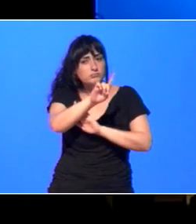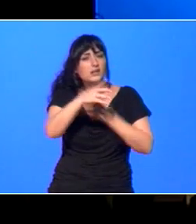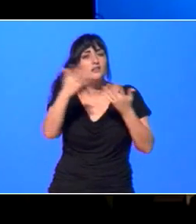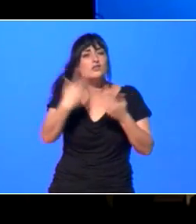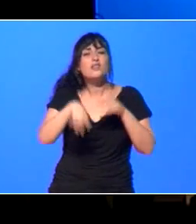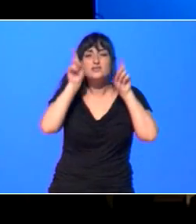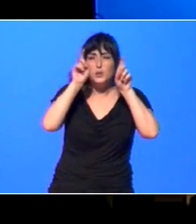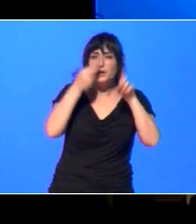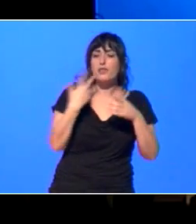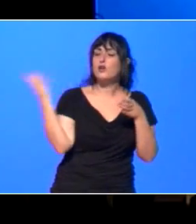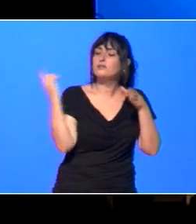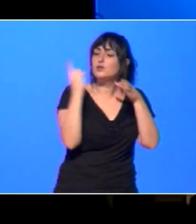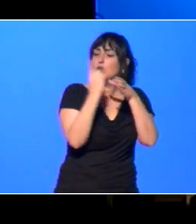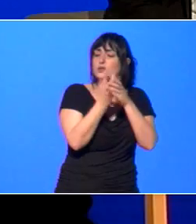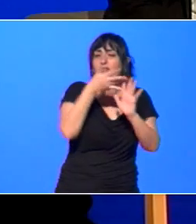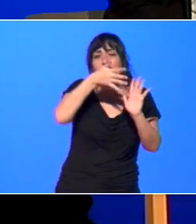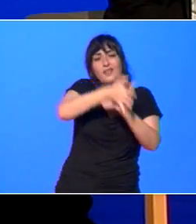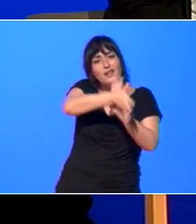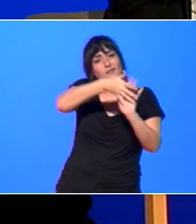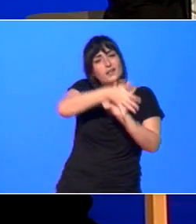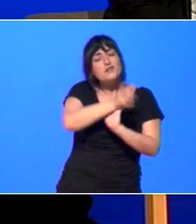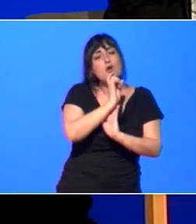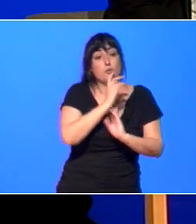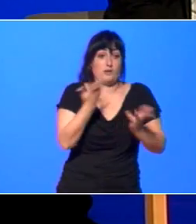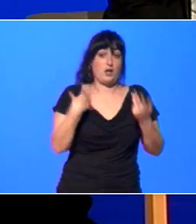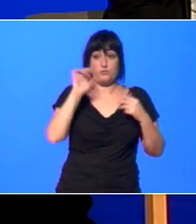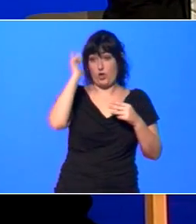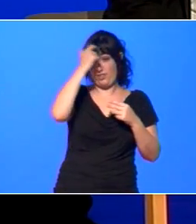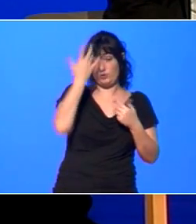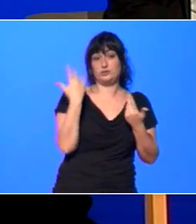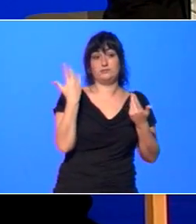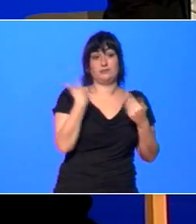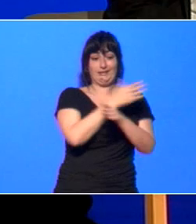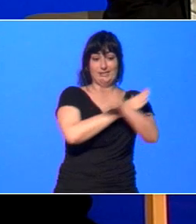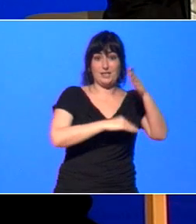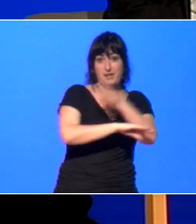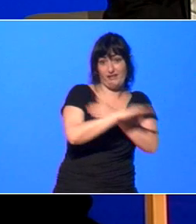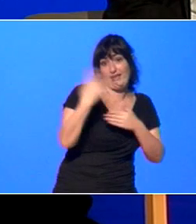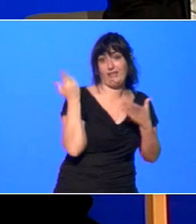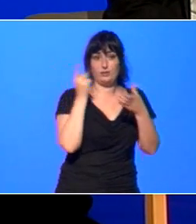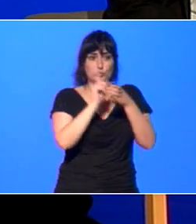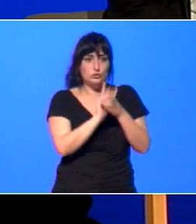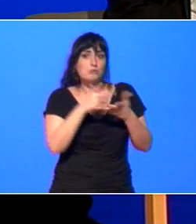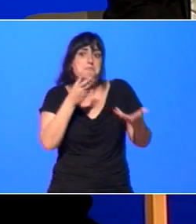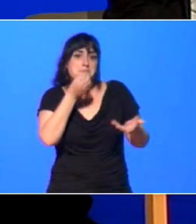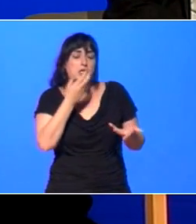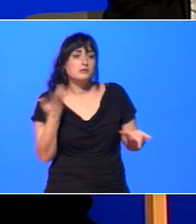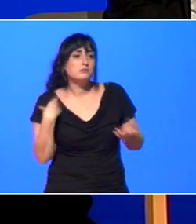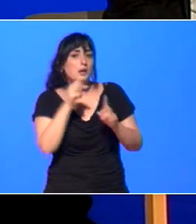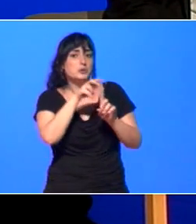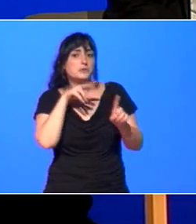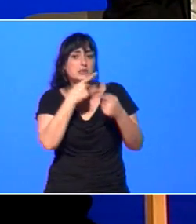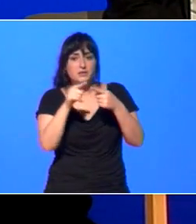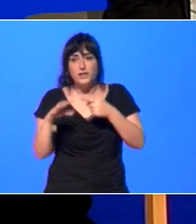educación inclusiva o términos como discapacidad y diversidad, que más o menos ya nos lo ha explicado Rafael, pero bueno, diferencias, equidad, barreras